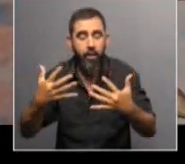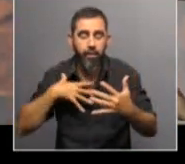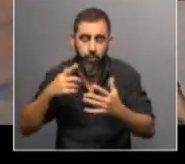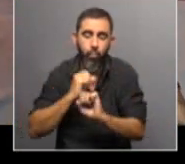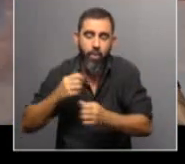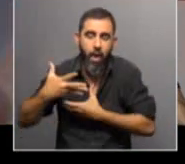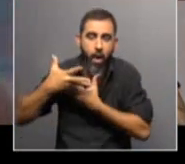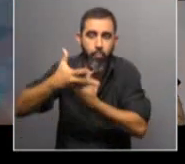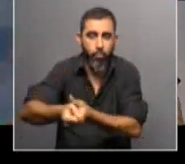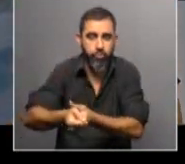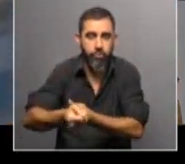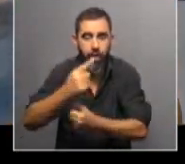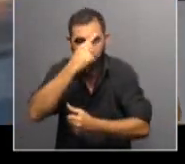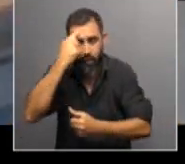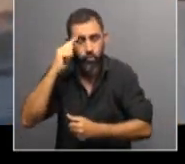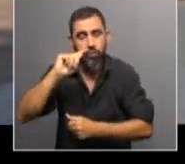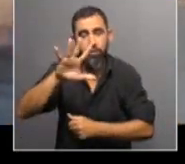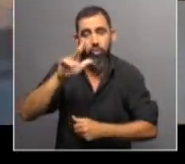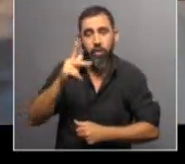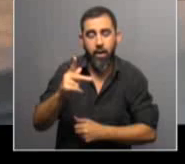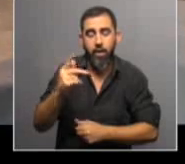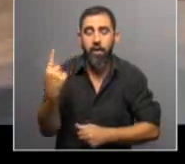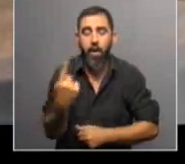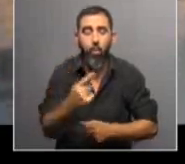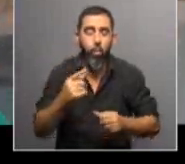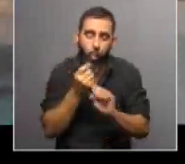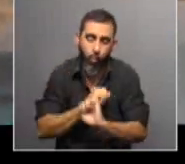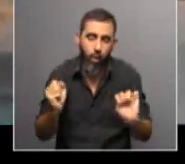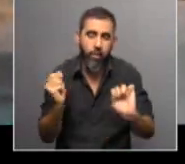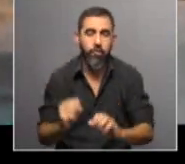estás apoyando. Down 5K, cada uno a su ritmo.